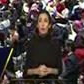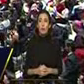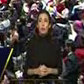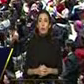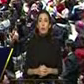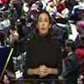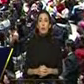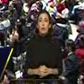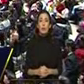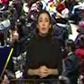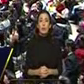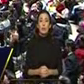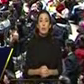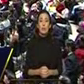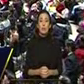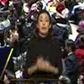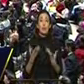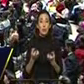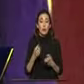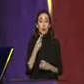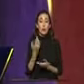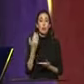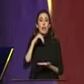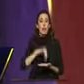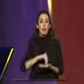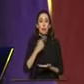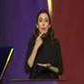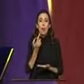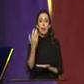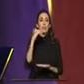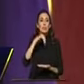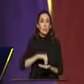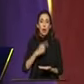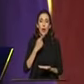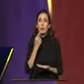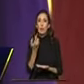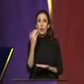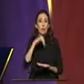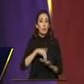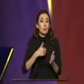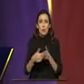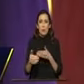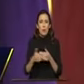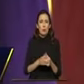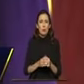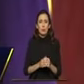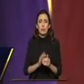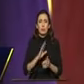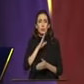No me canso de repetirlo, no me canso de repetirlo.